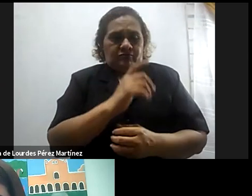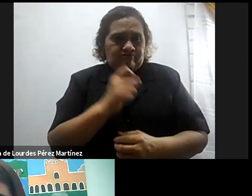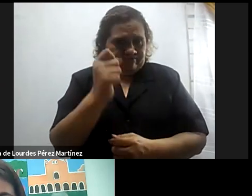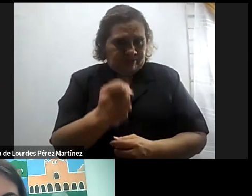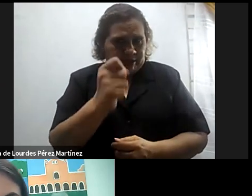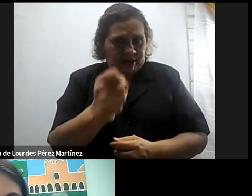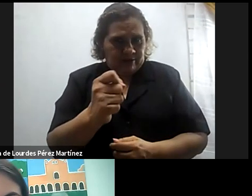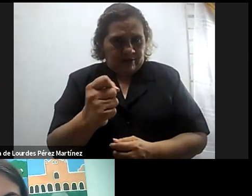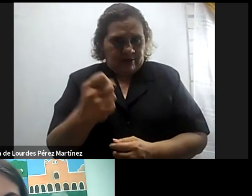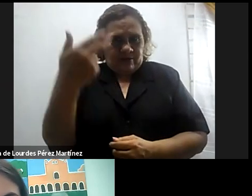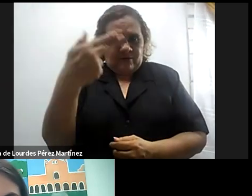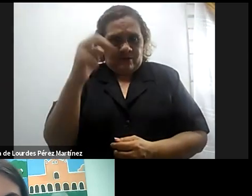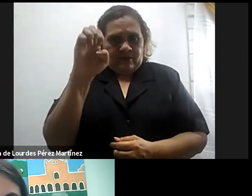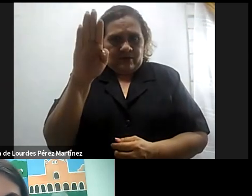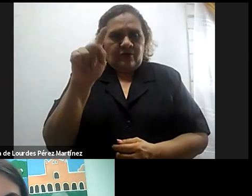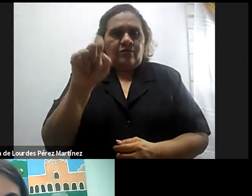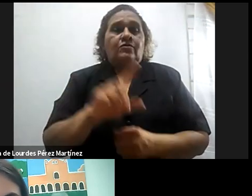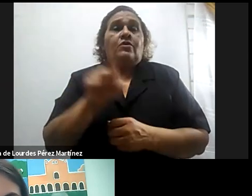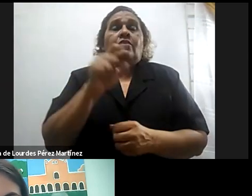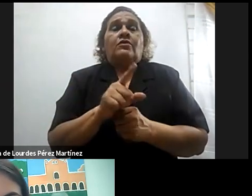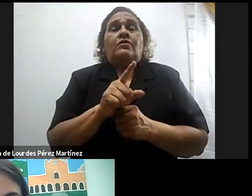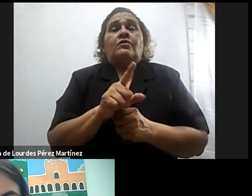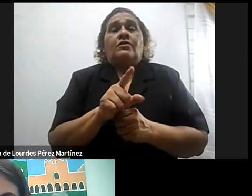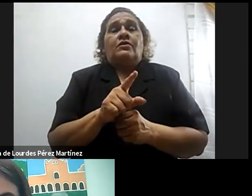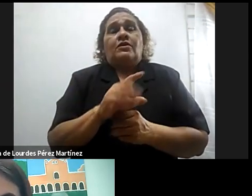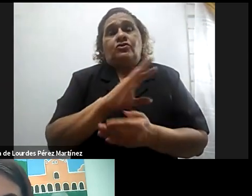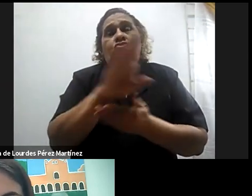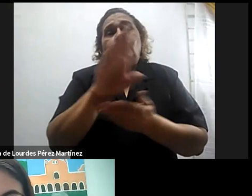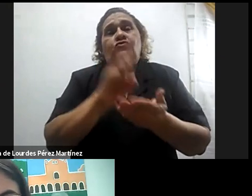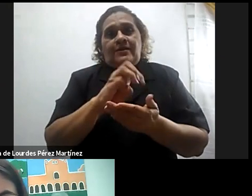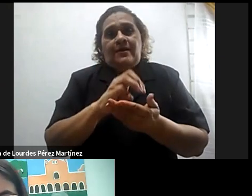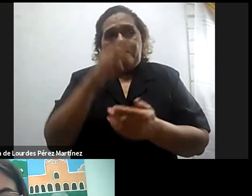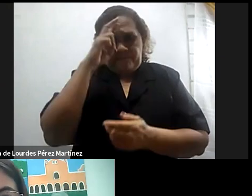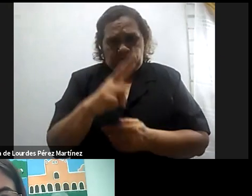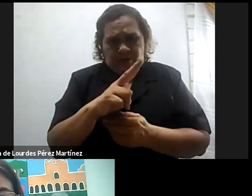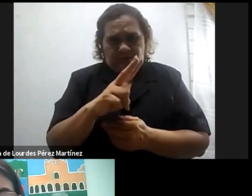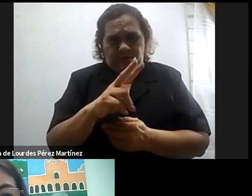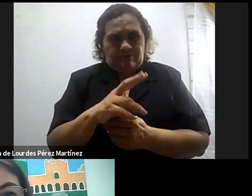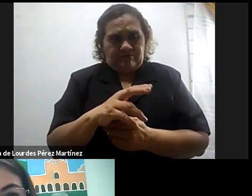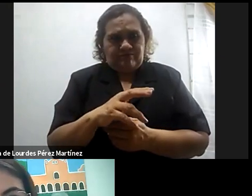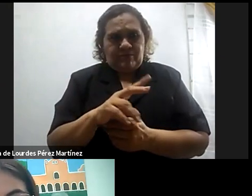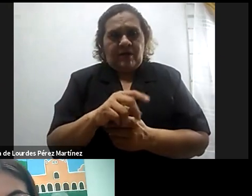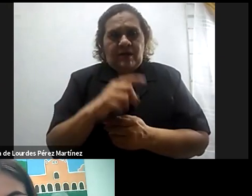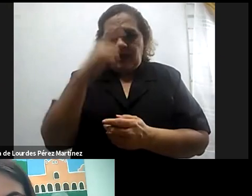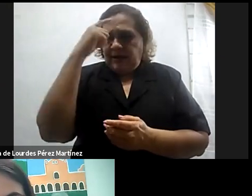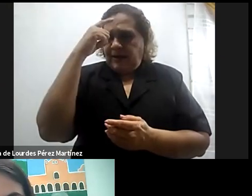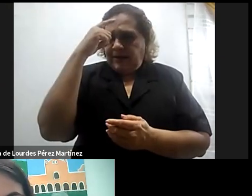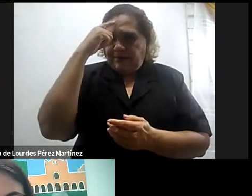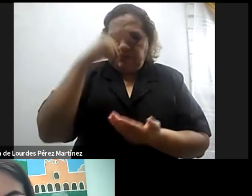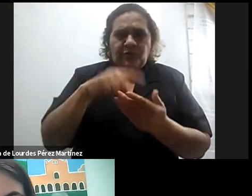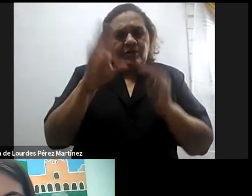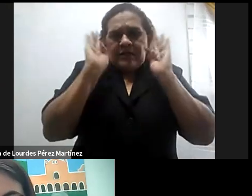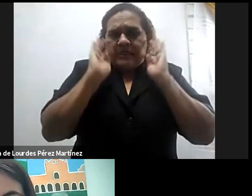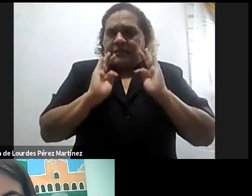el grupo de diabetes que está ahí en el CAIPADI en la Ciudad de México. Pues ya ven, y yo creo que es una tranquilidad para